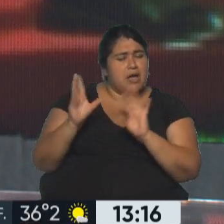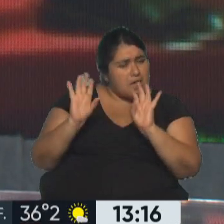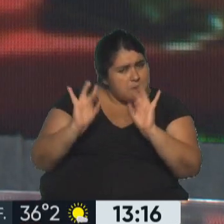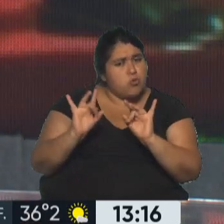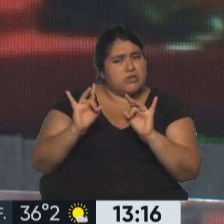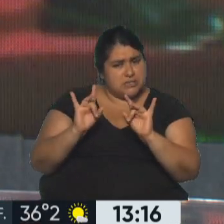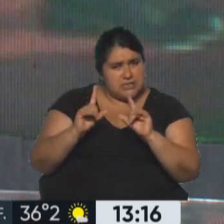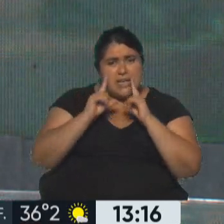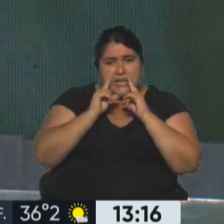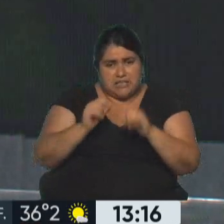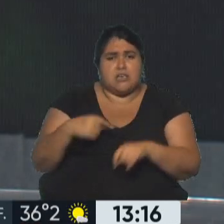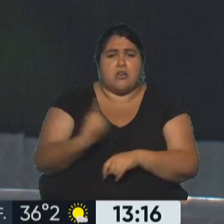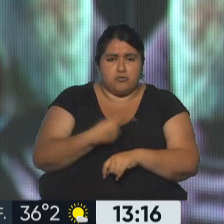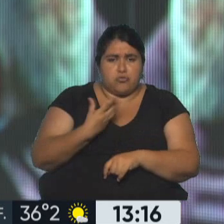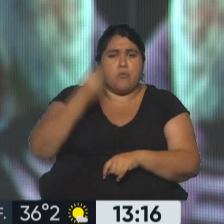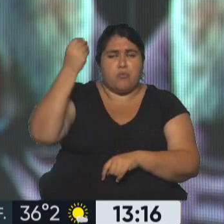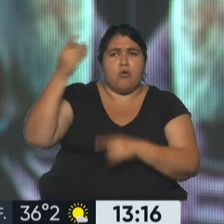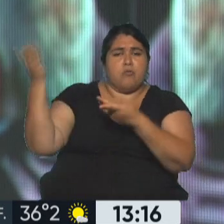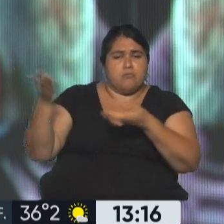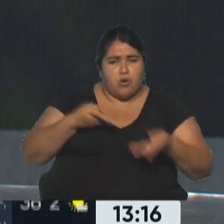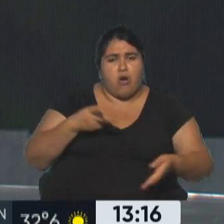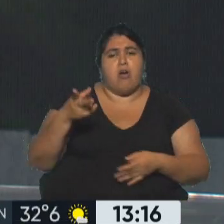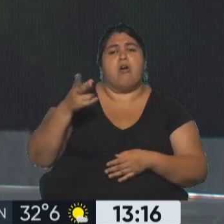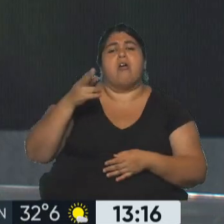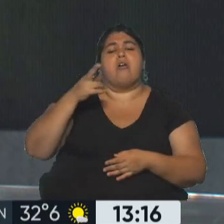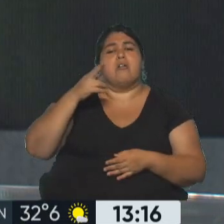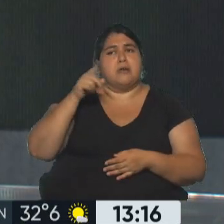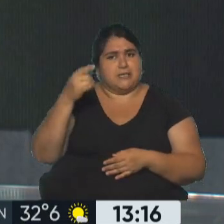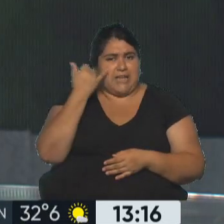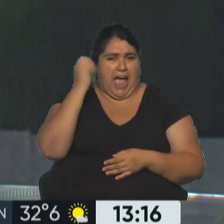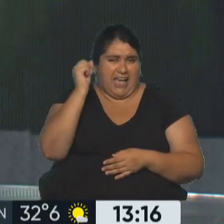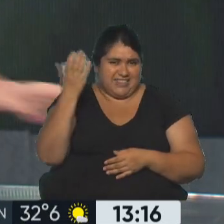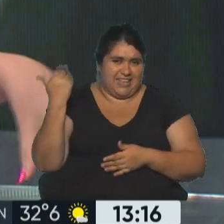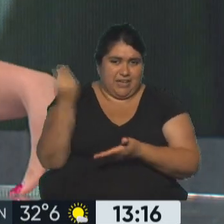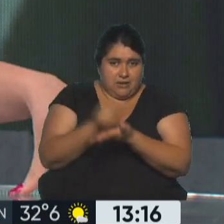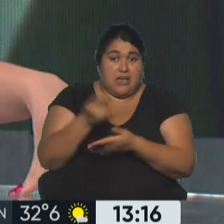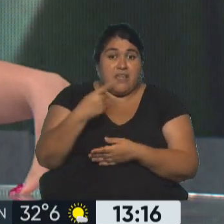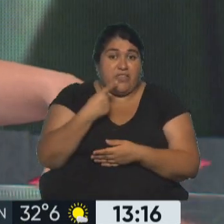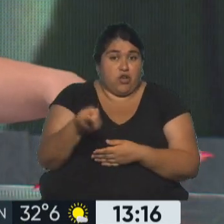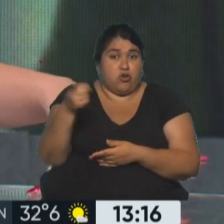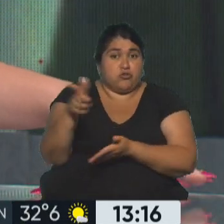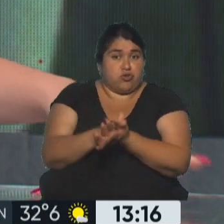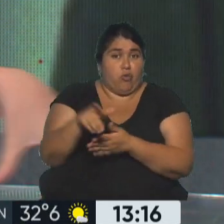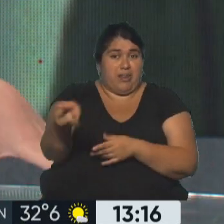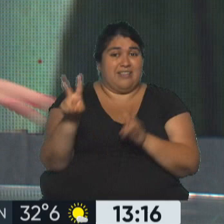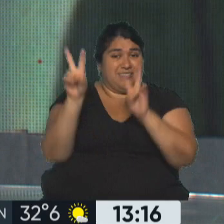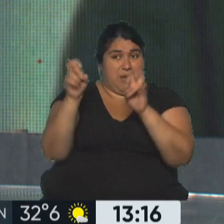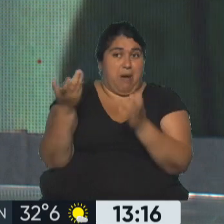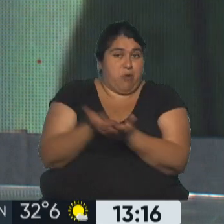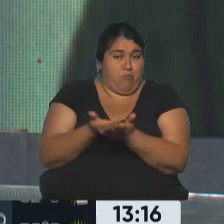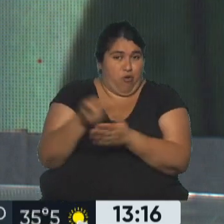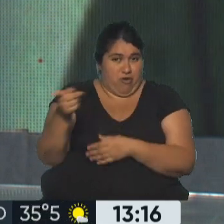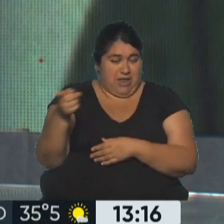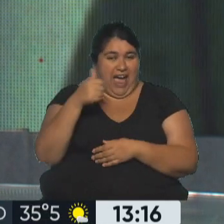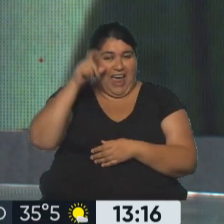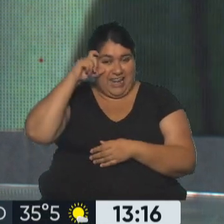Bueno, críticas, acá lo hemos recibido al alcalde de Recoleta, Daniel Jadwe, que de hecho participó y cuestionó justamente un poco por el lado que planteaba